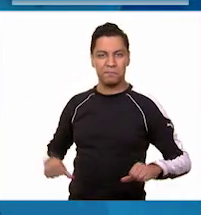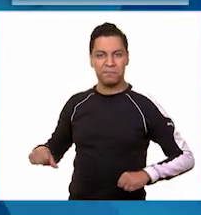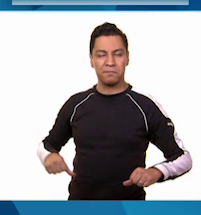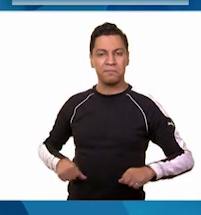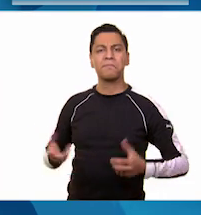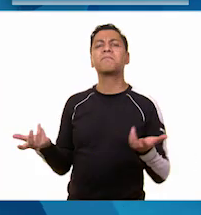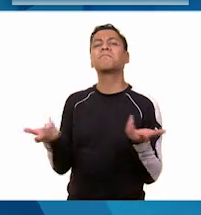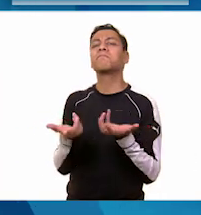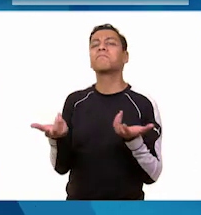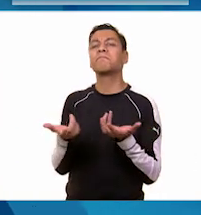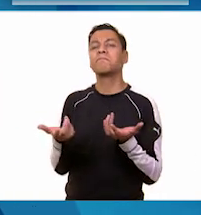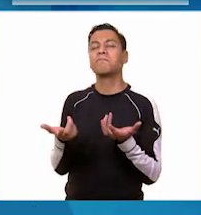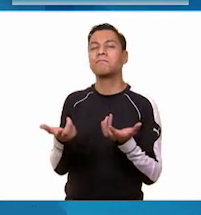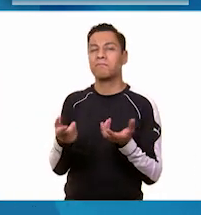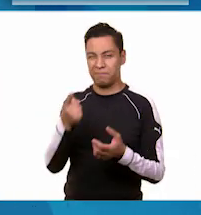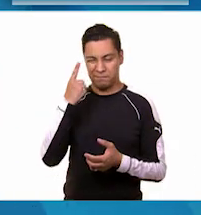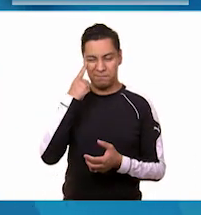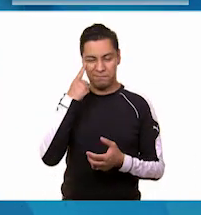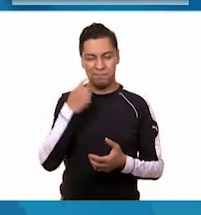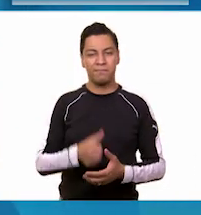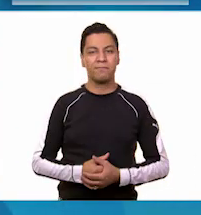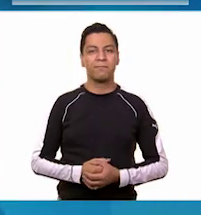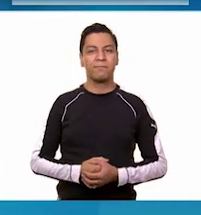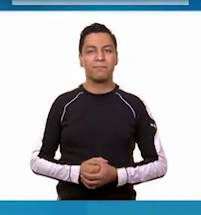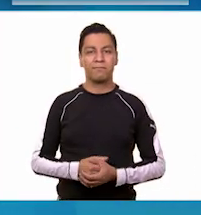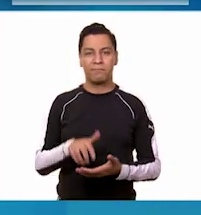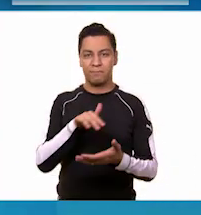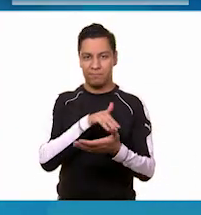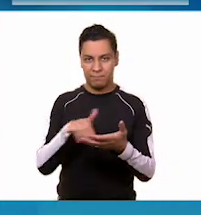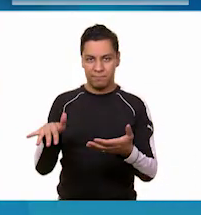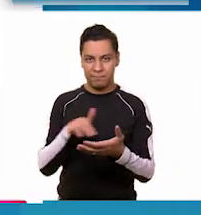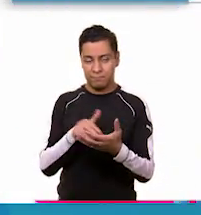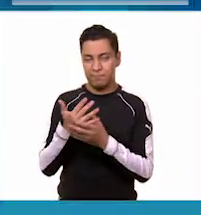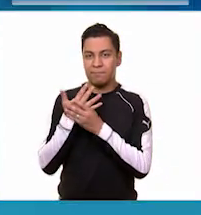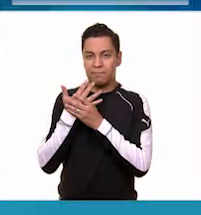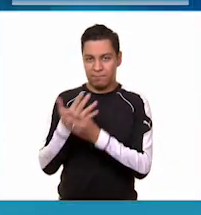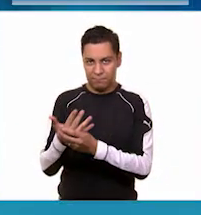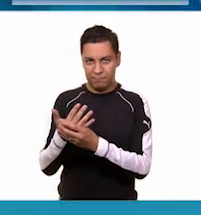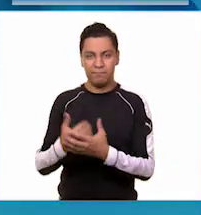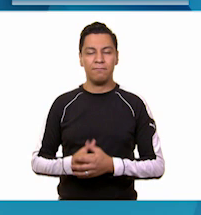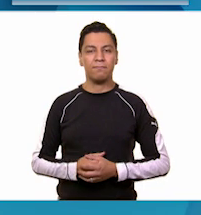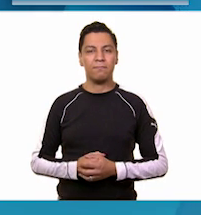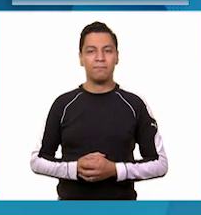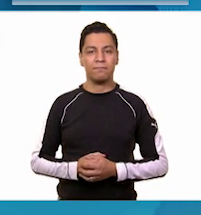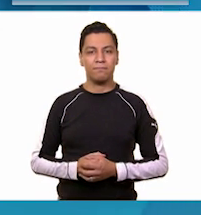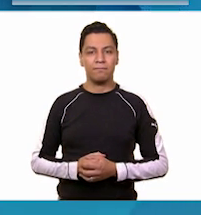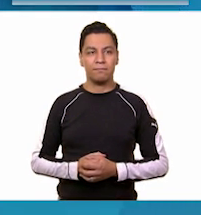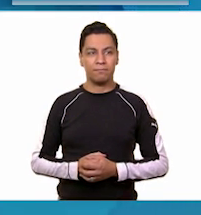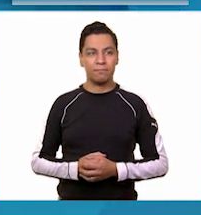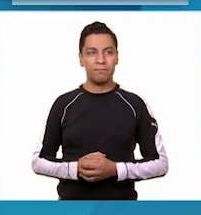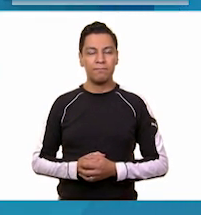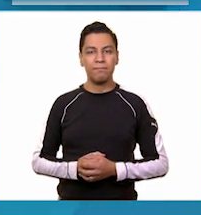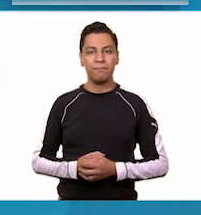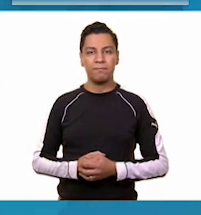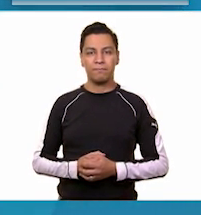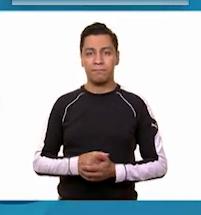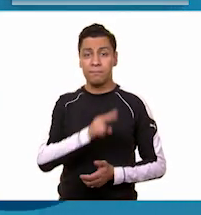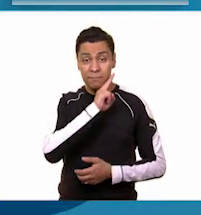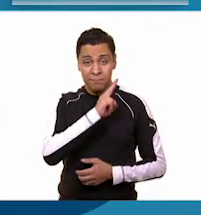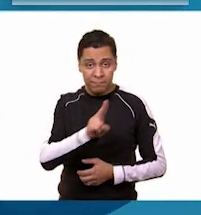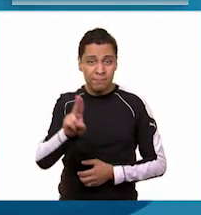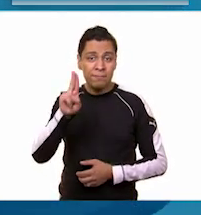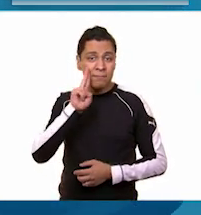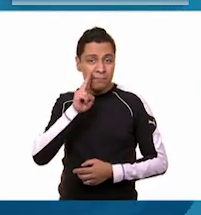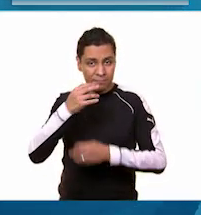a leer la actividad, por favor? Con mucho gusto, profesor. Dice así. Los datos de las notas